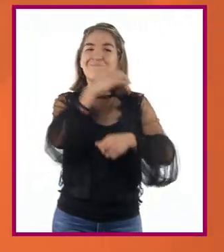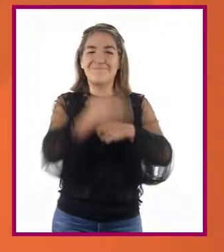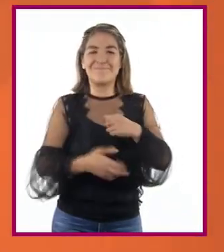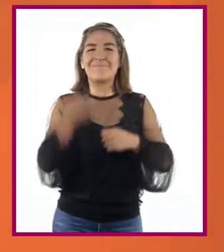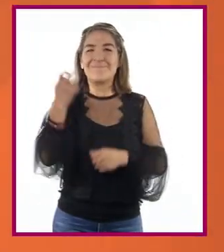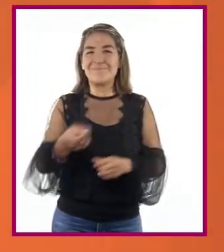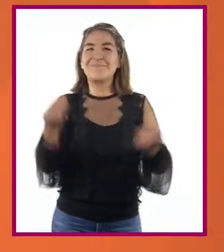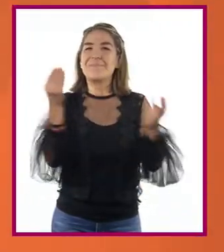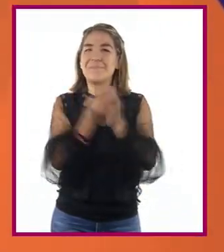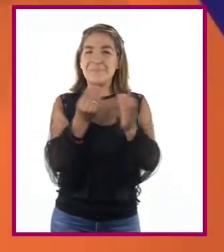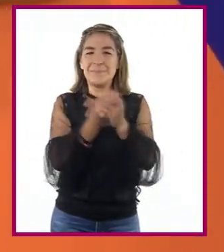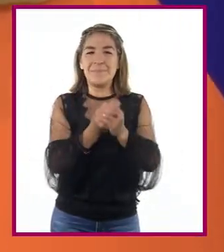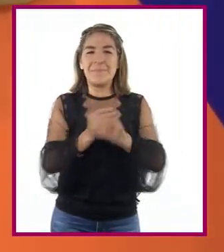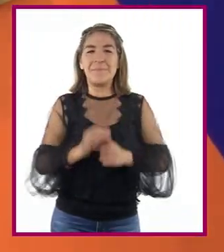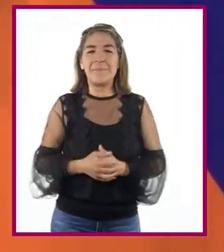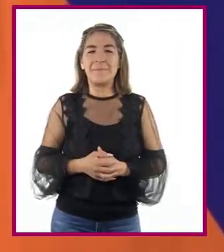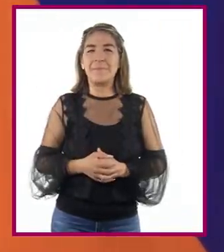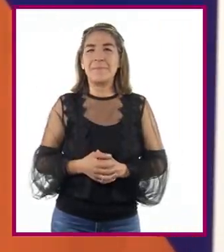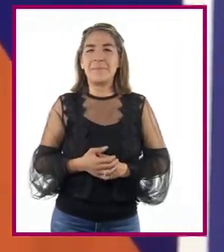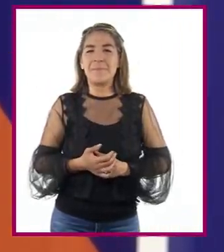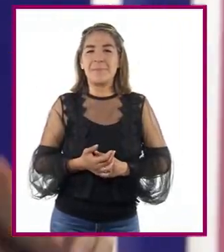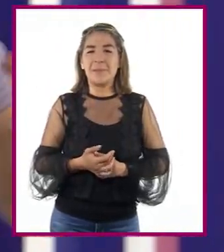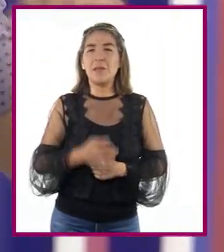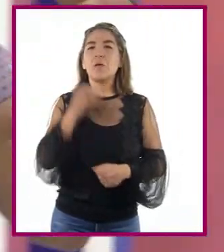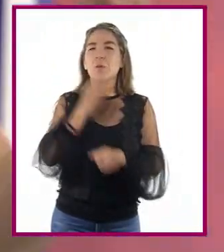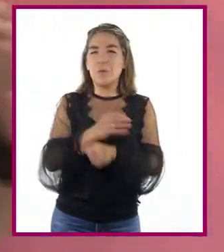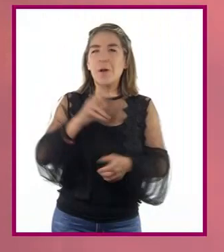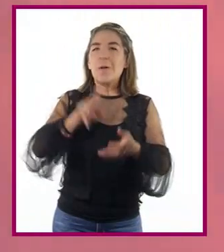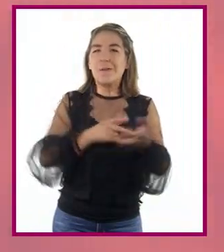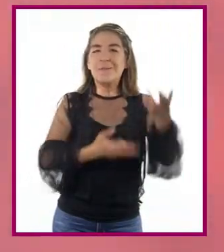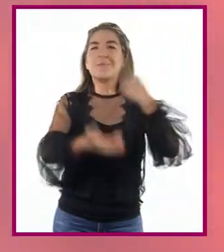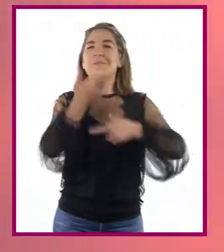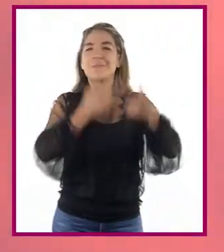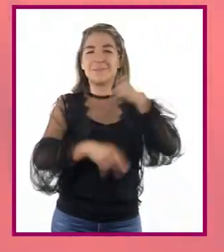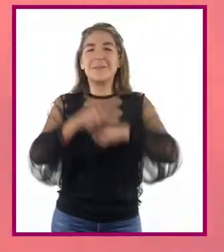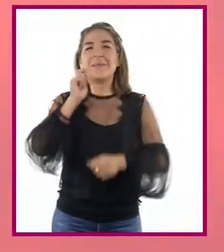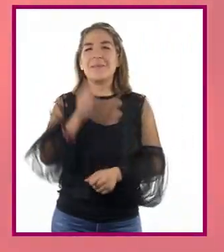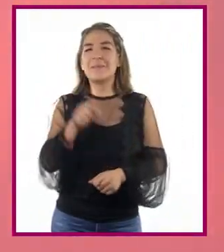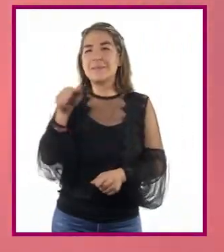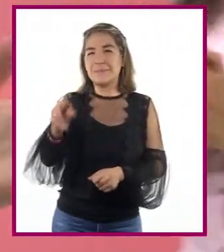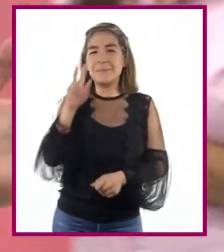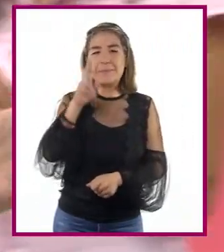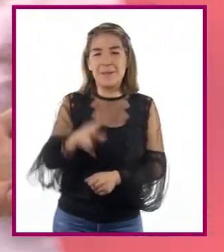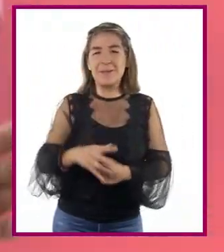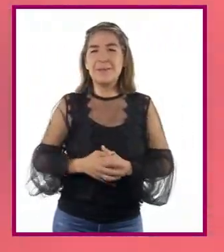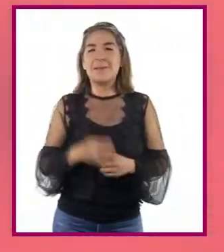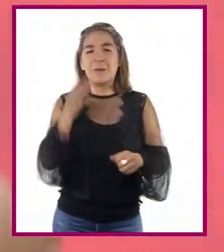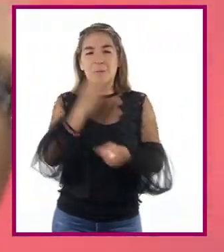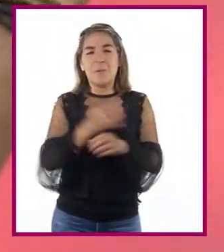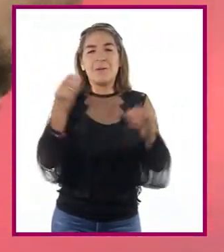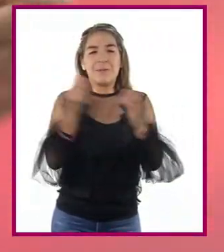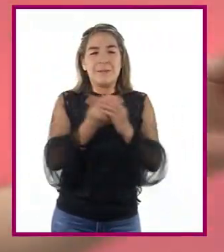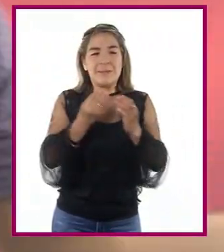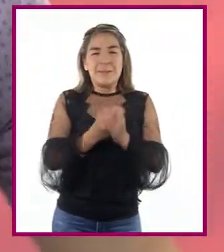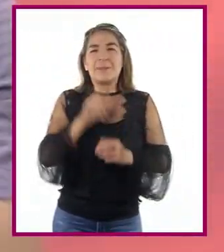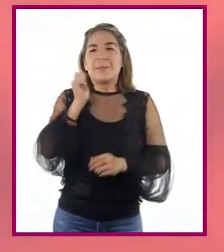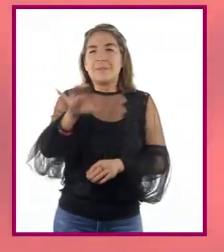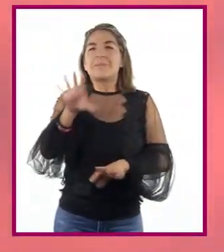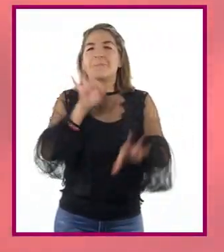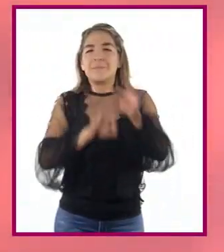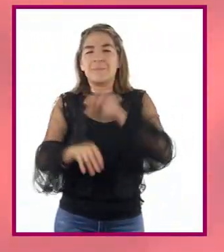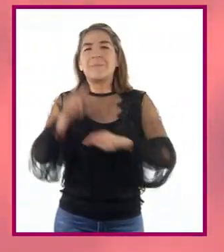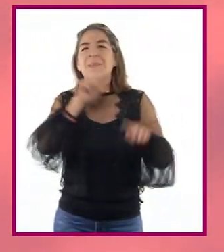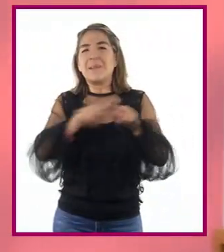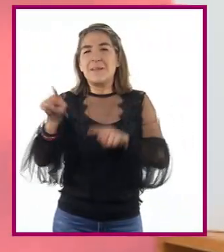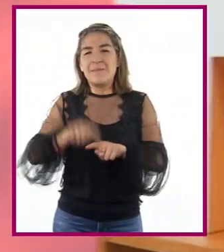de esta sesión, ¿qué le parece si recapitulamos lo que hemos visto hasta ahora? Retomamos